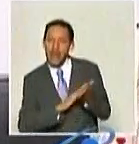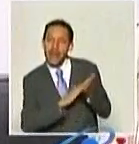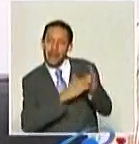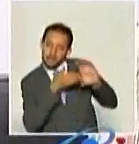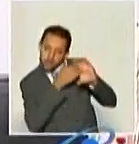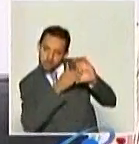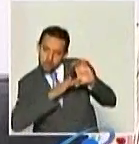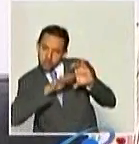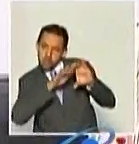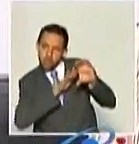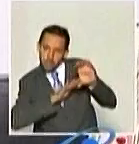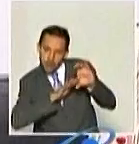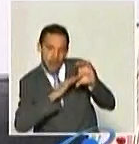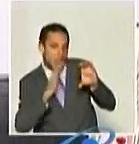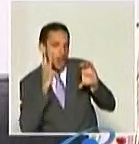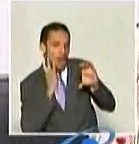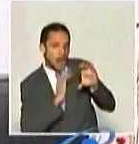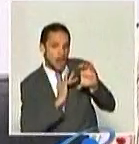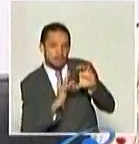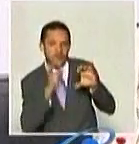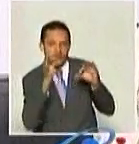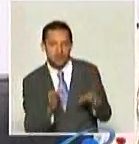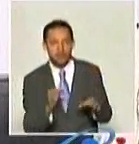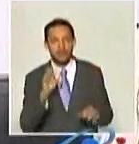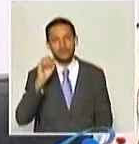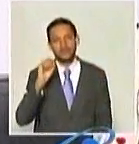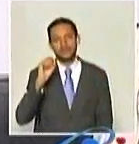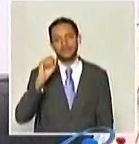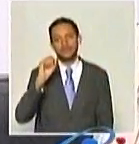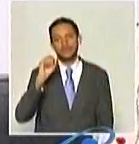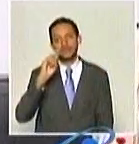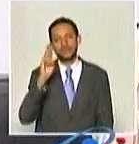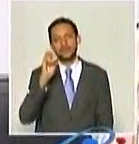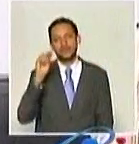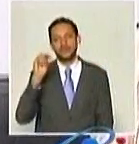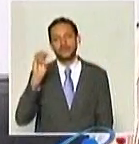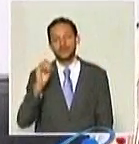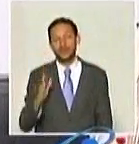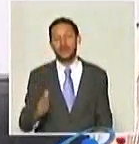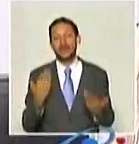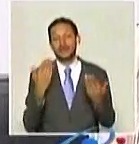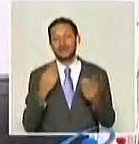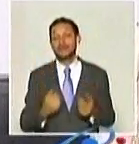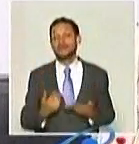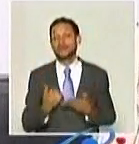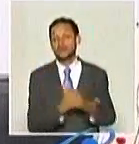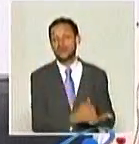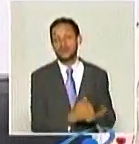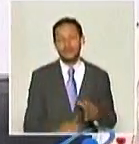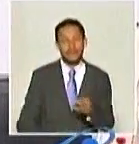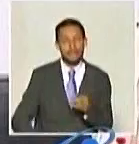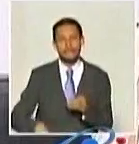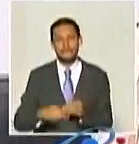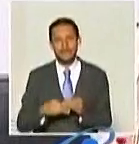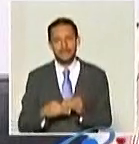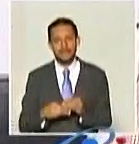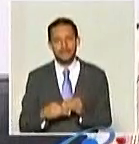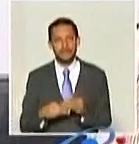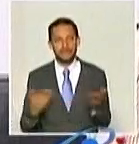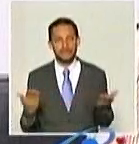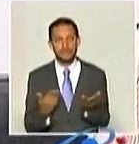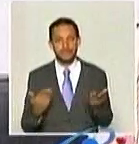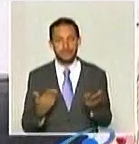trabajo con el ozono como terapia coadyuvante o como terapia primaria. Y también inyectado en la